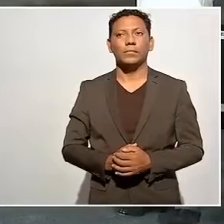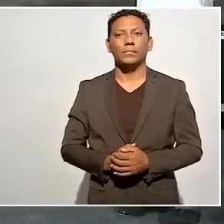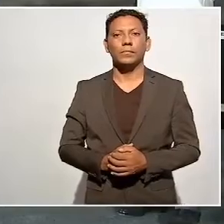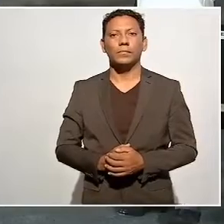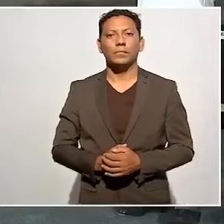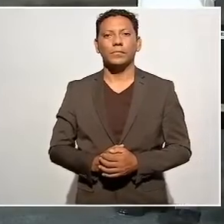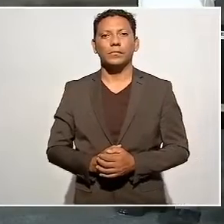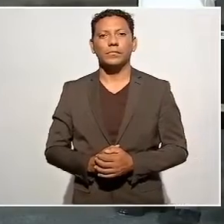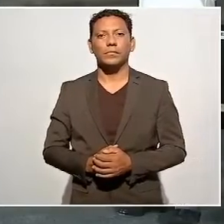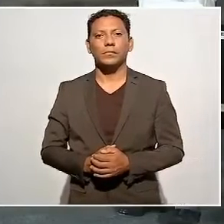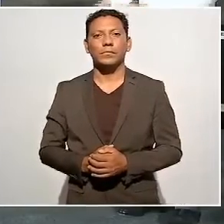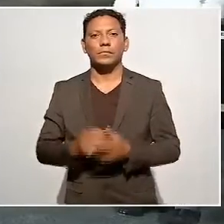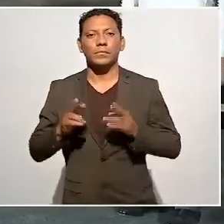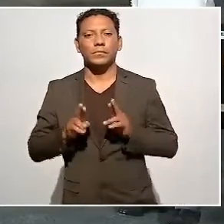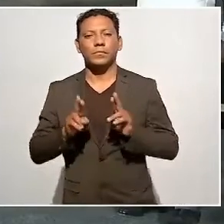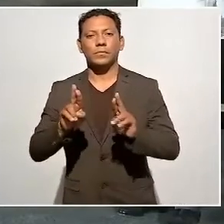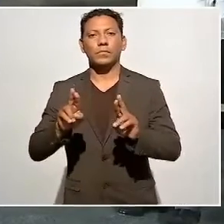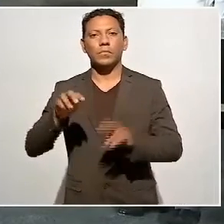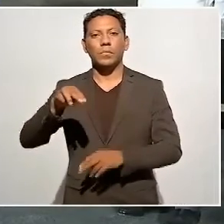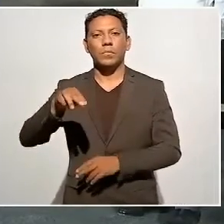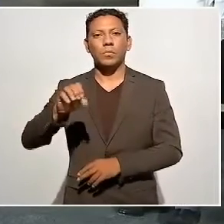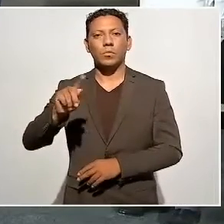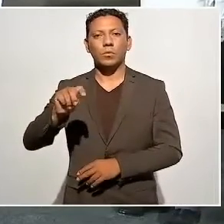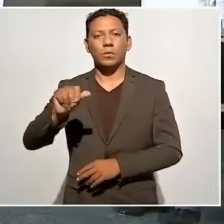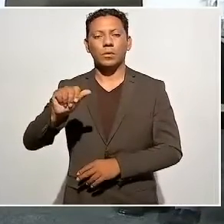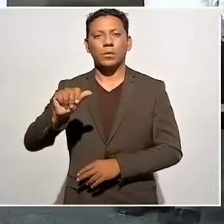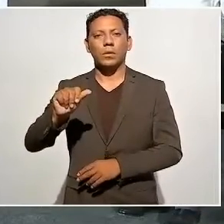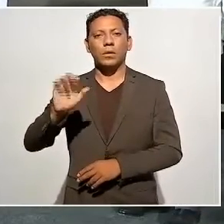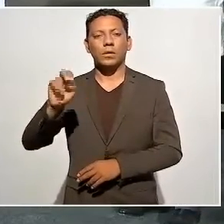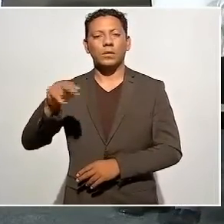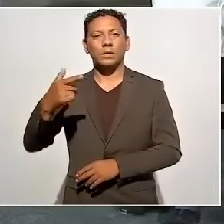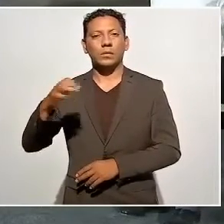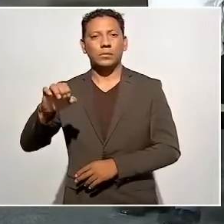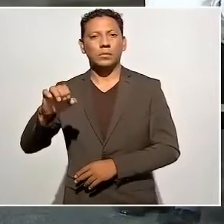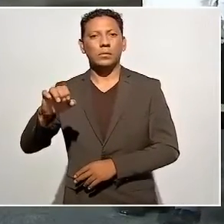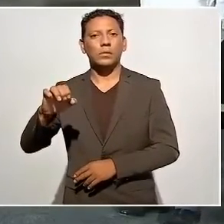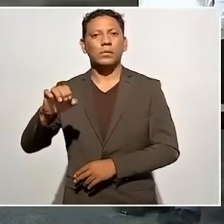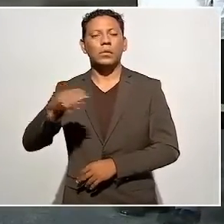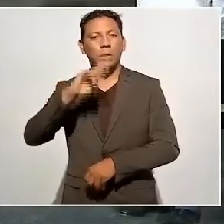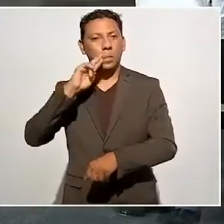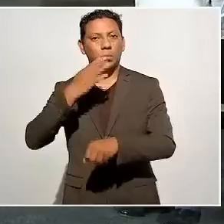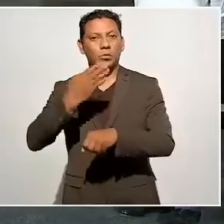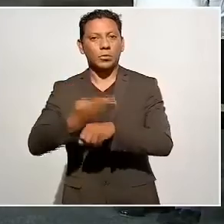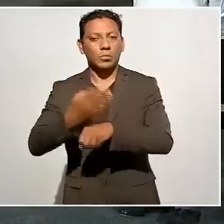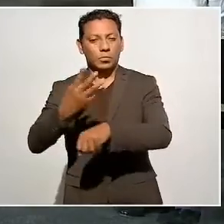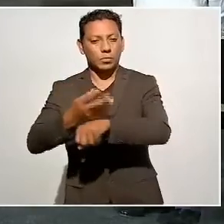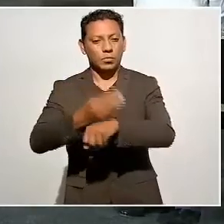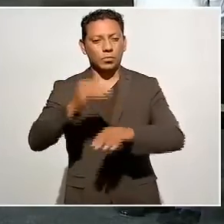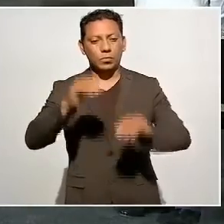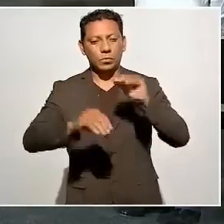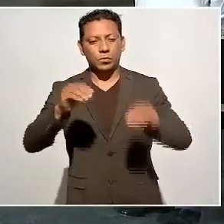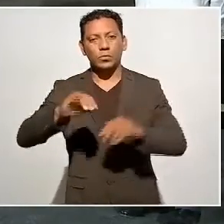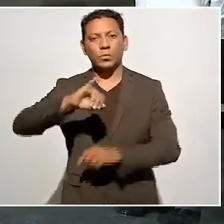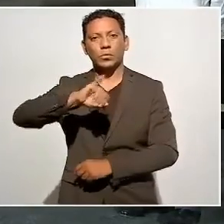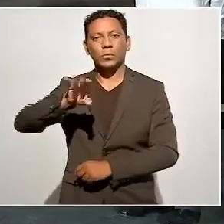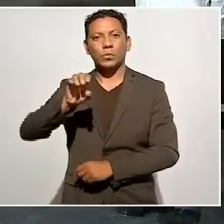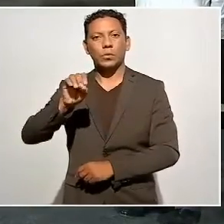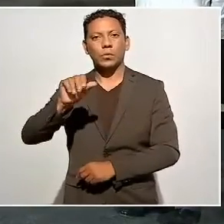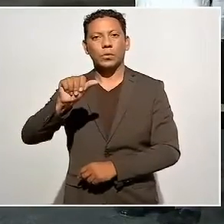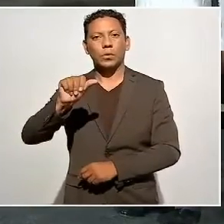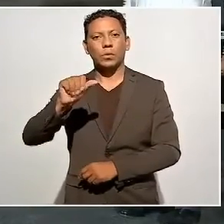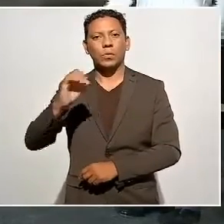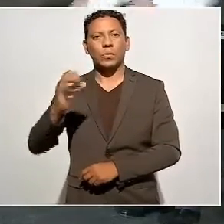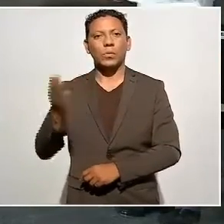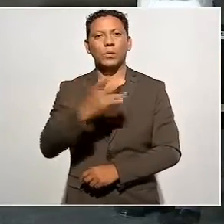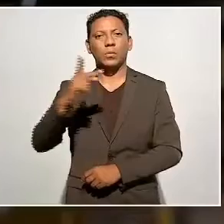El representante de Mota Engil Américas, constructora encargada de la obra, Joao Pedro